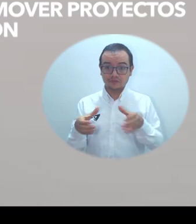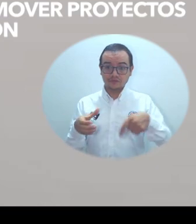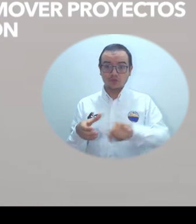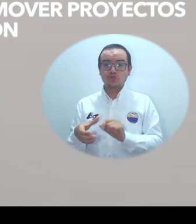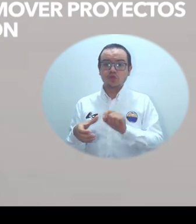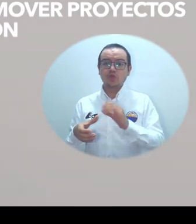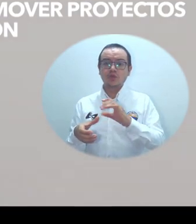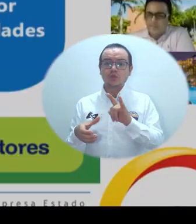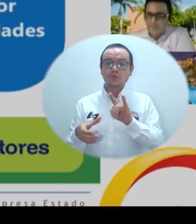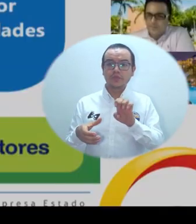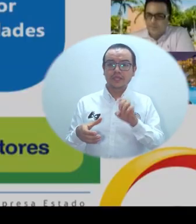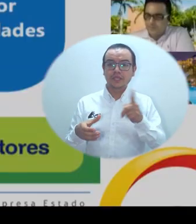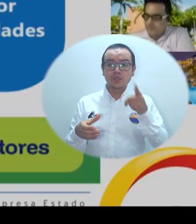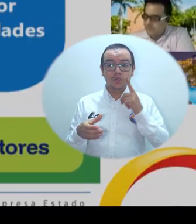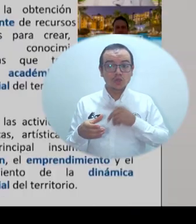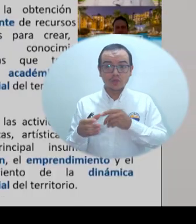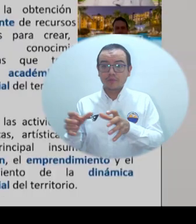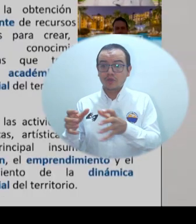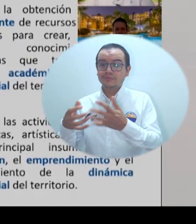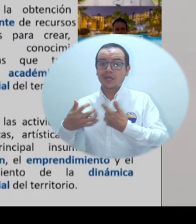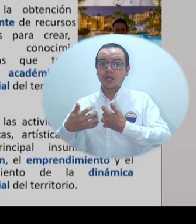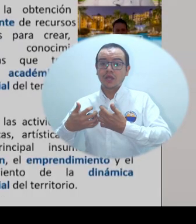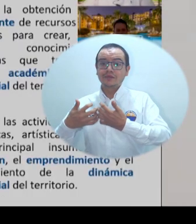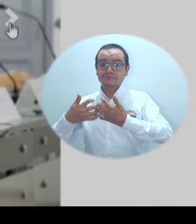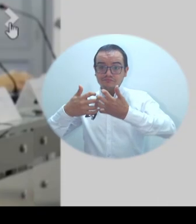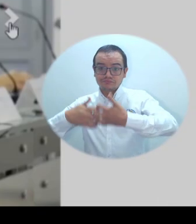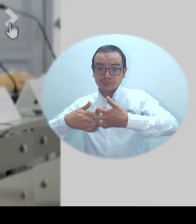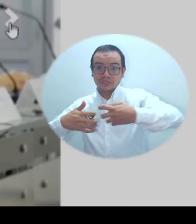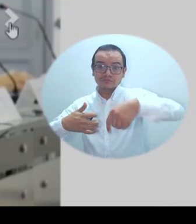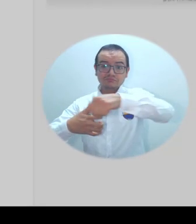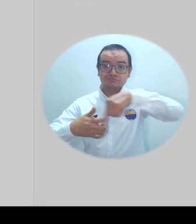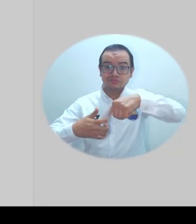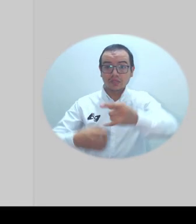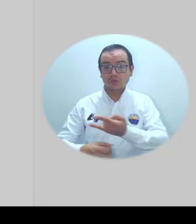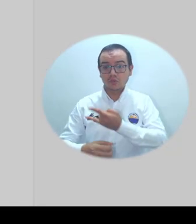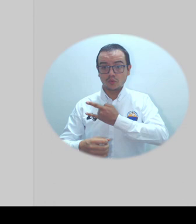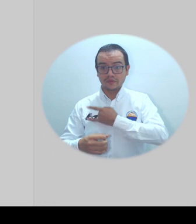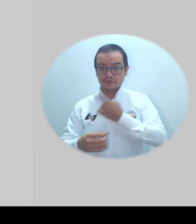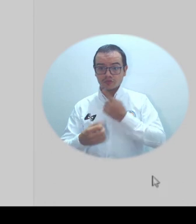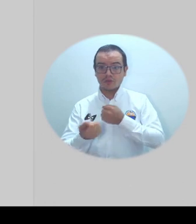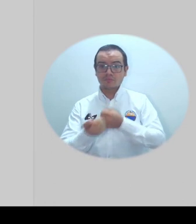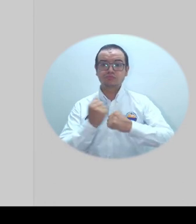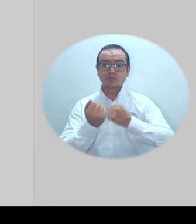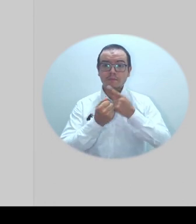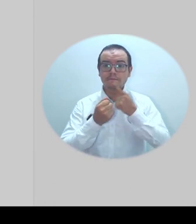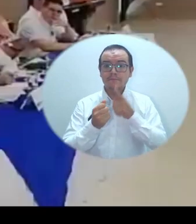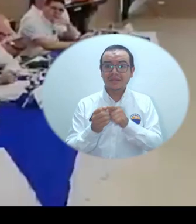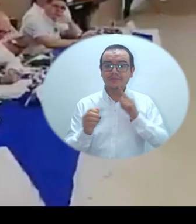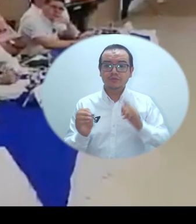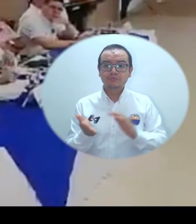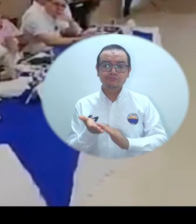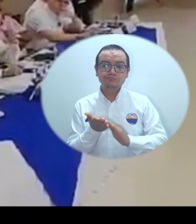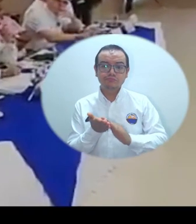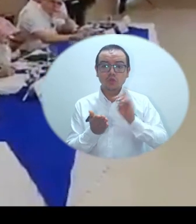Universidad-Empresa para Reactivar la Economía en Tiempos de Pandemia por COVID-19.